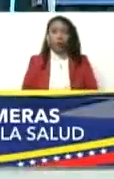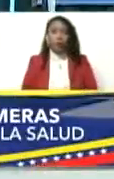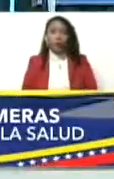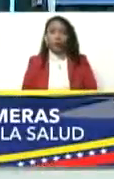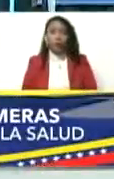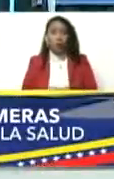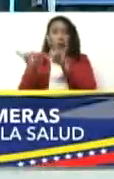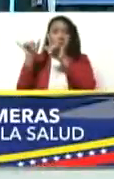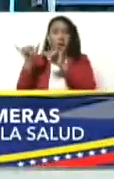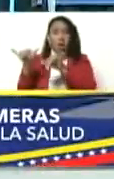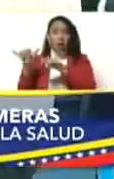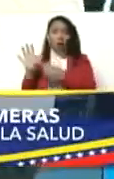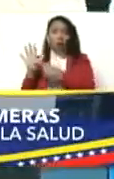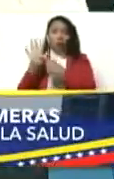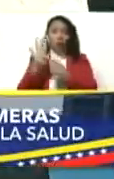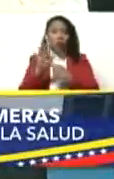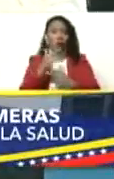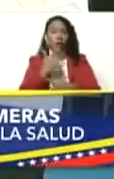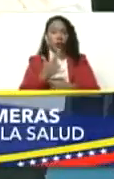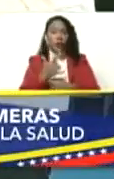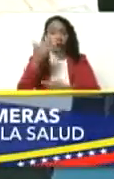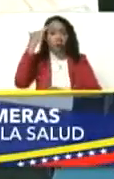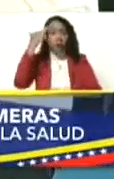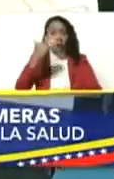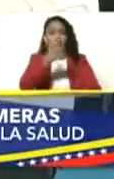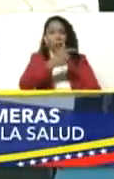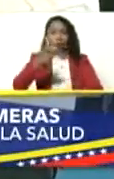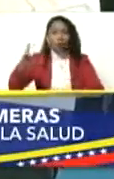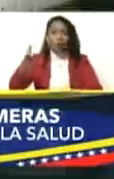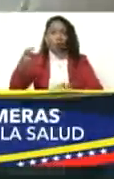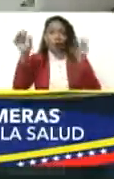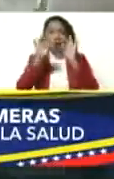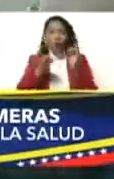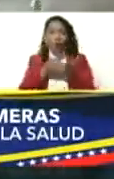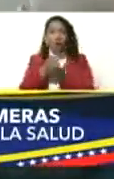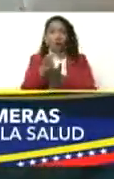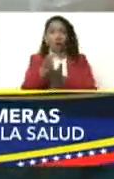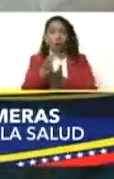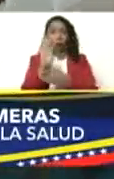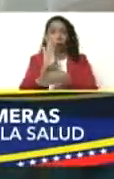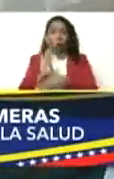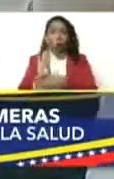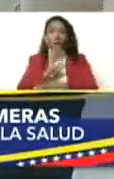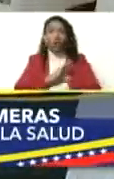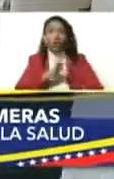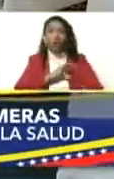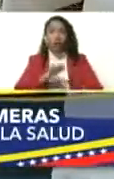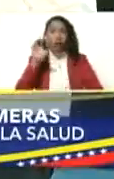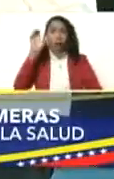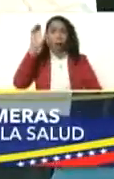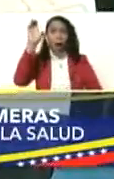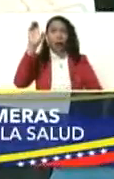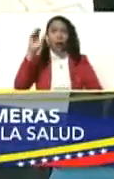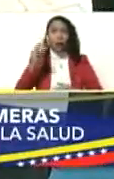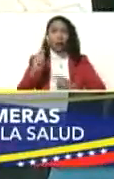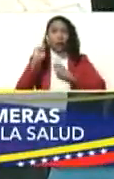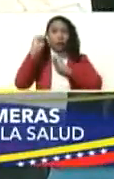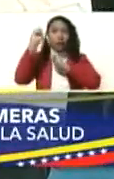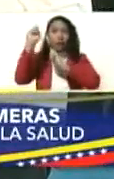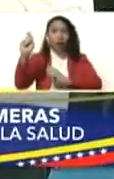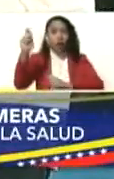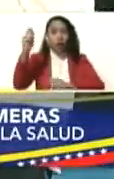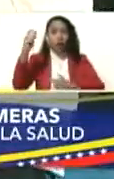Asimismo, exaltando la unión cívico-militar como la fórmula ideal para resguardar la soberanía patria, se otorgan grados de oficiales en